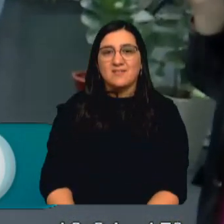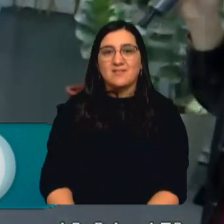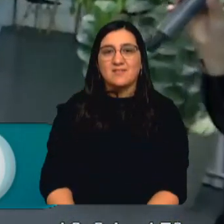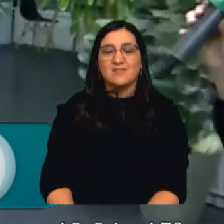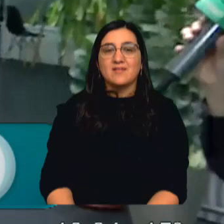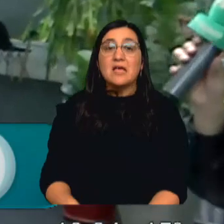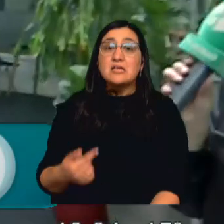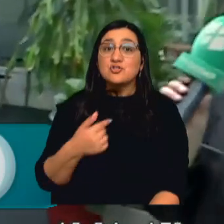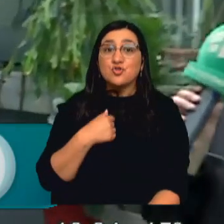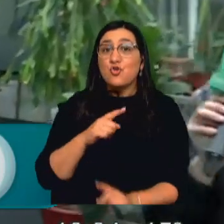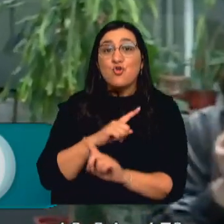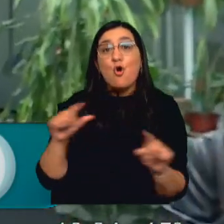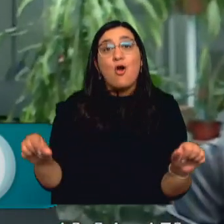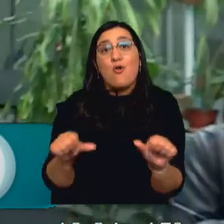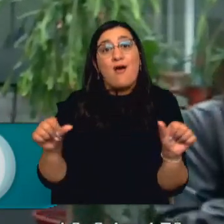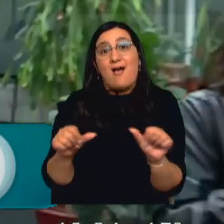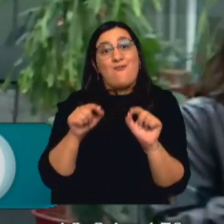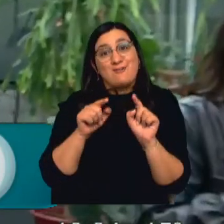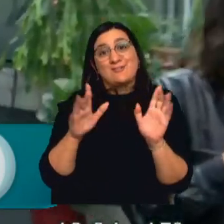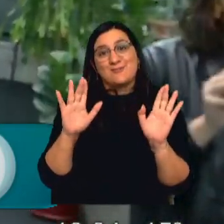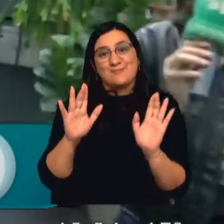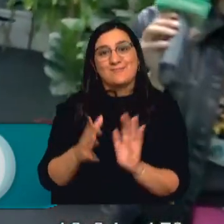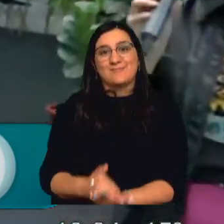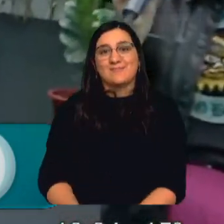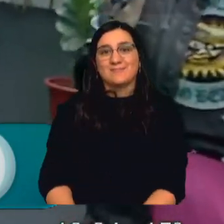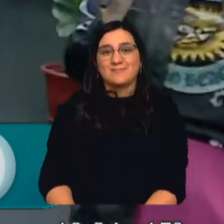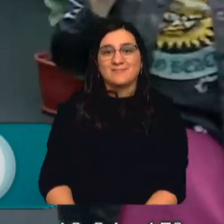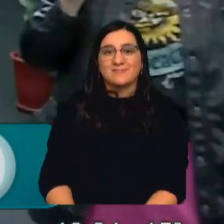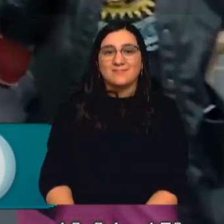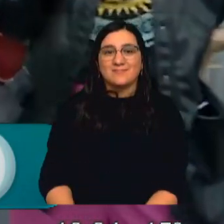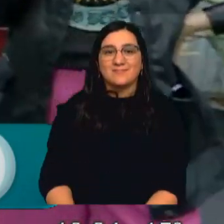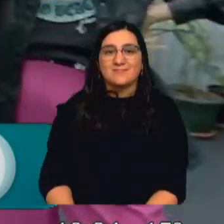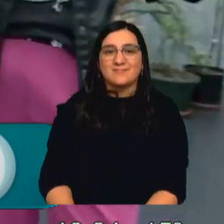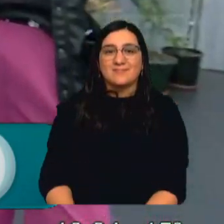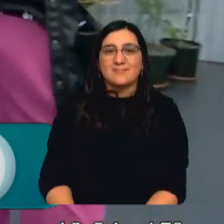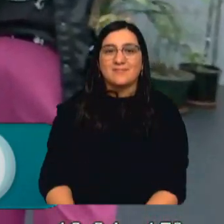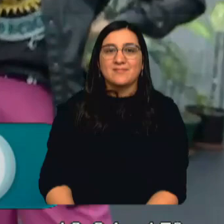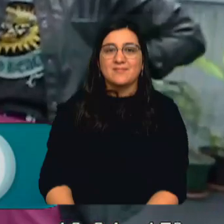no es algo que yo vaya a hacer eso, chiquilines. No, señor. ¿Cómo lo hizo?